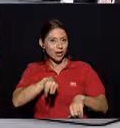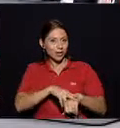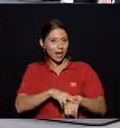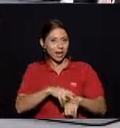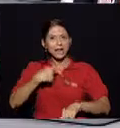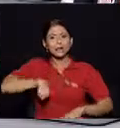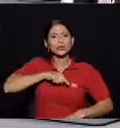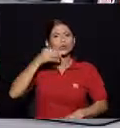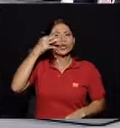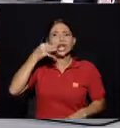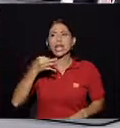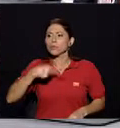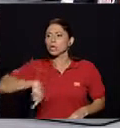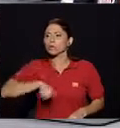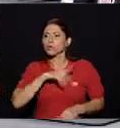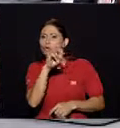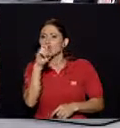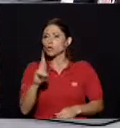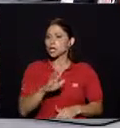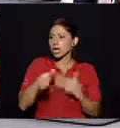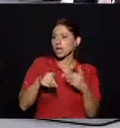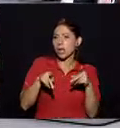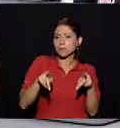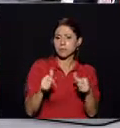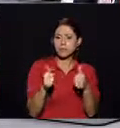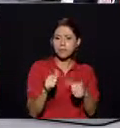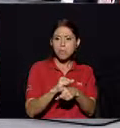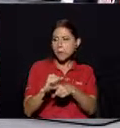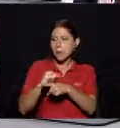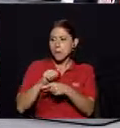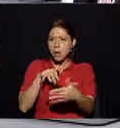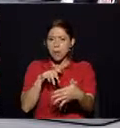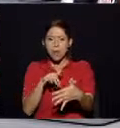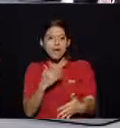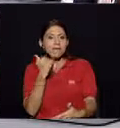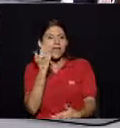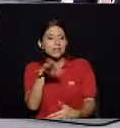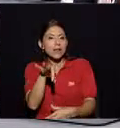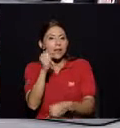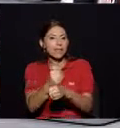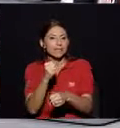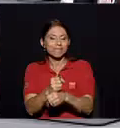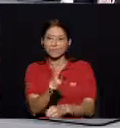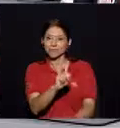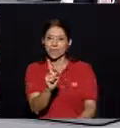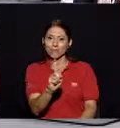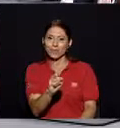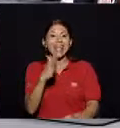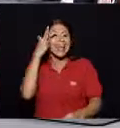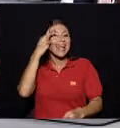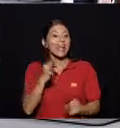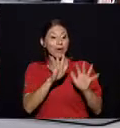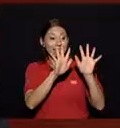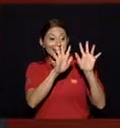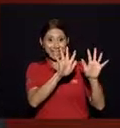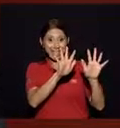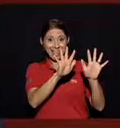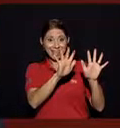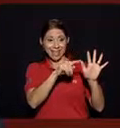es que éramos una población muy capacitada y que por eso también de pronto era muy fácil ubicarse, ¿no? Eso no es tan fácil ahora, creo que 7 de cada